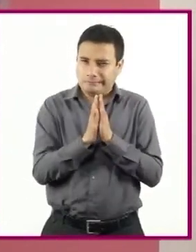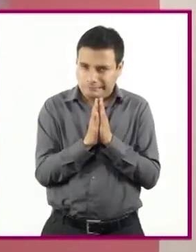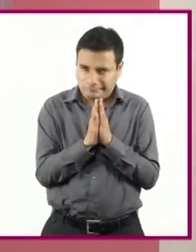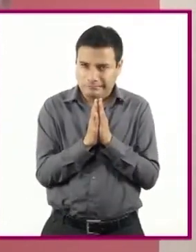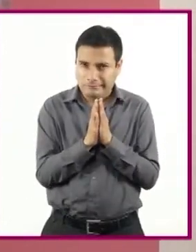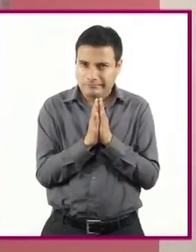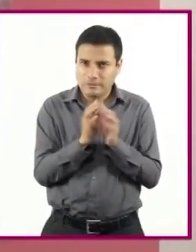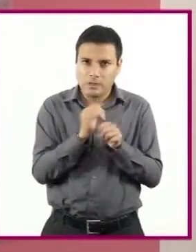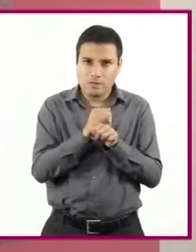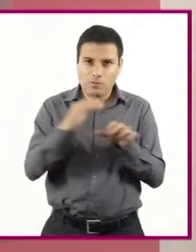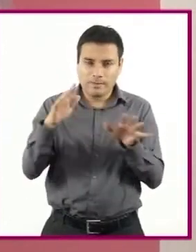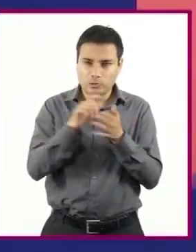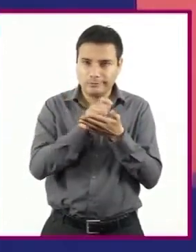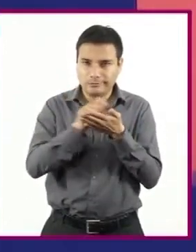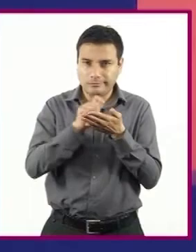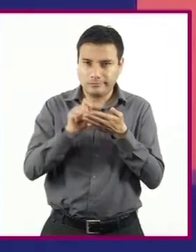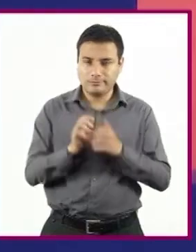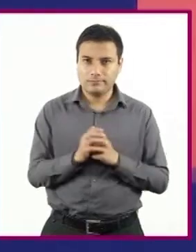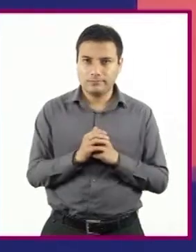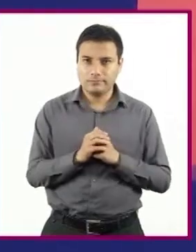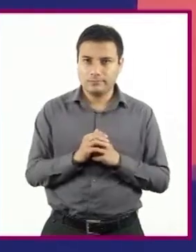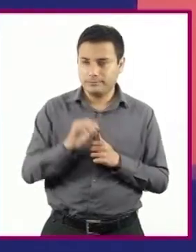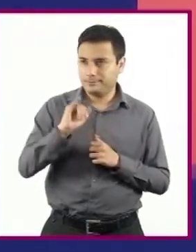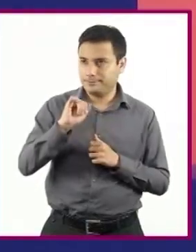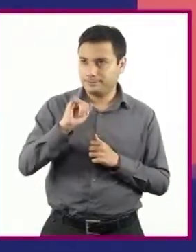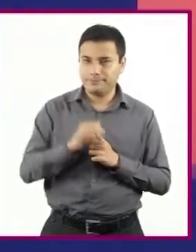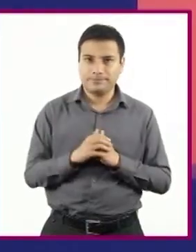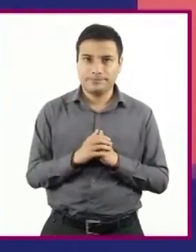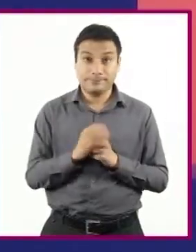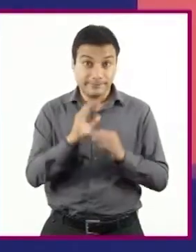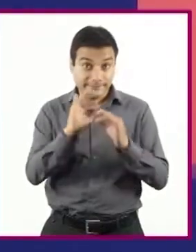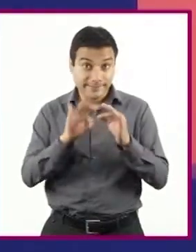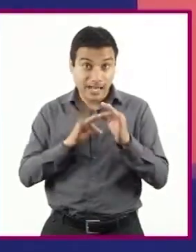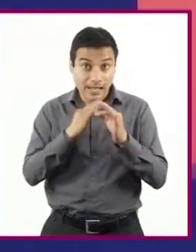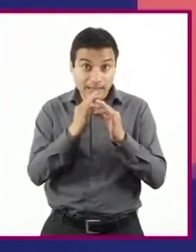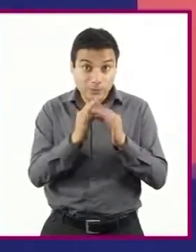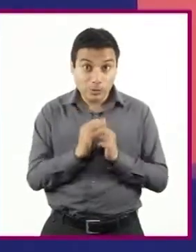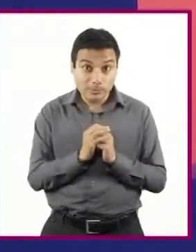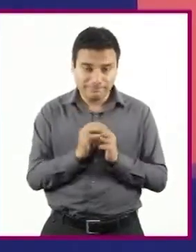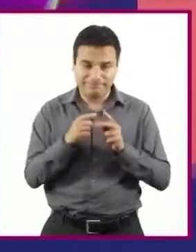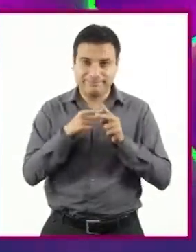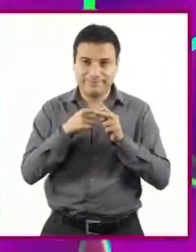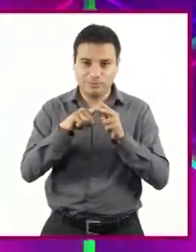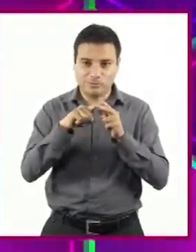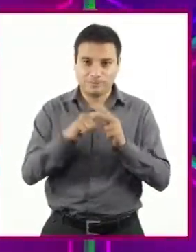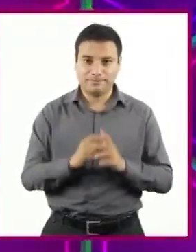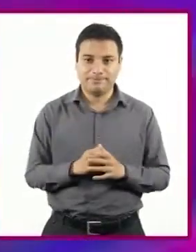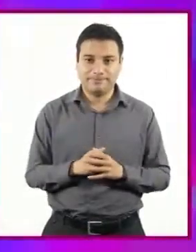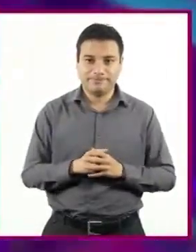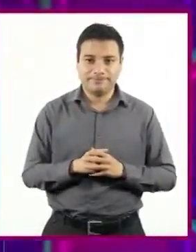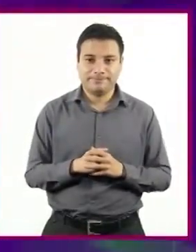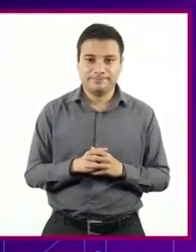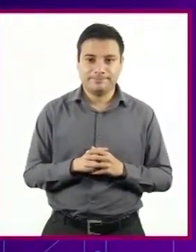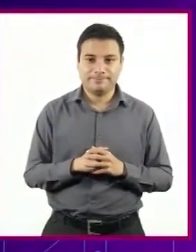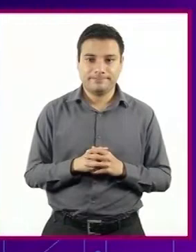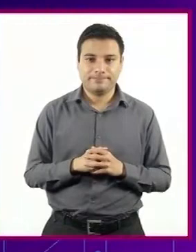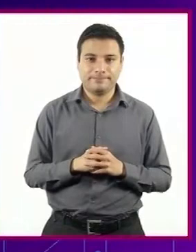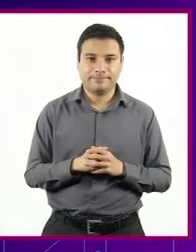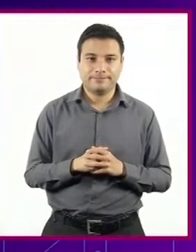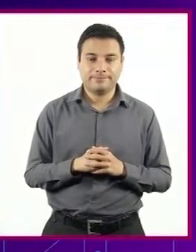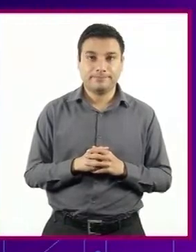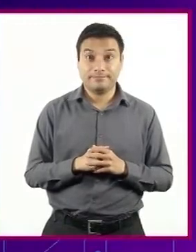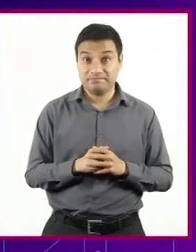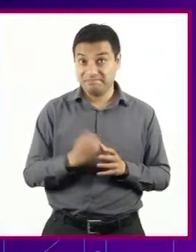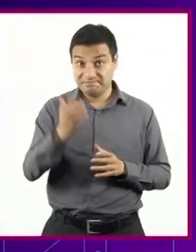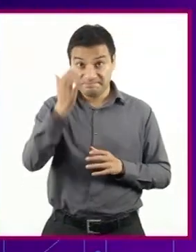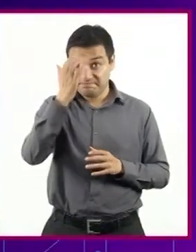la siguiente información. Claro que sí, maestra. ¿Listas y listos? Comenzamos. Quien no te conozca,